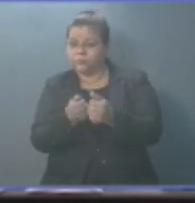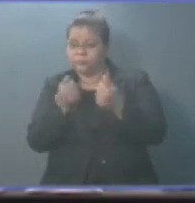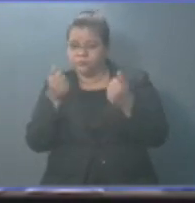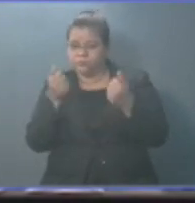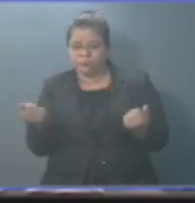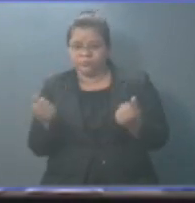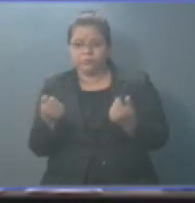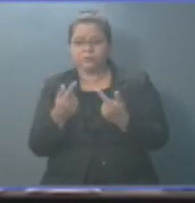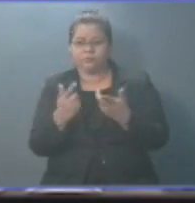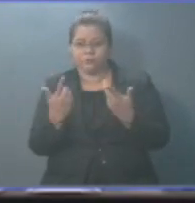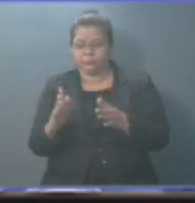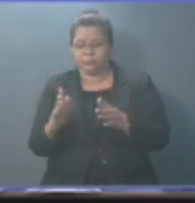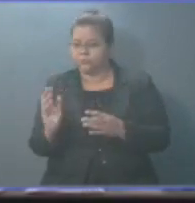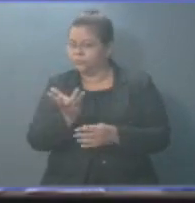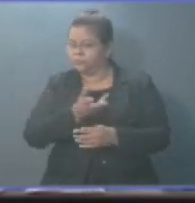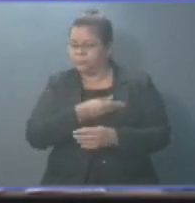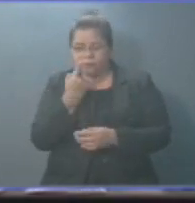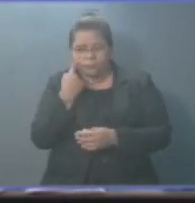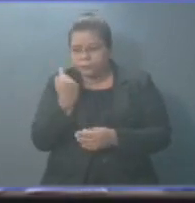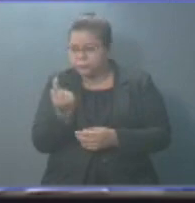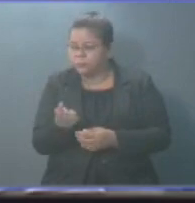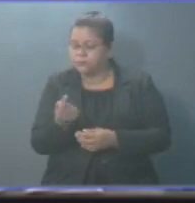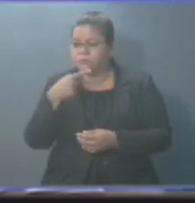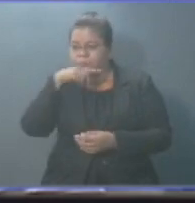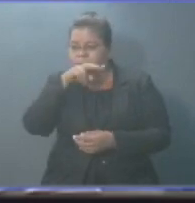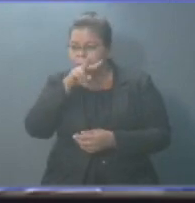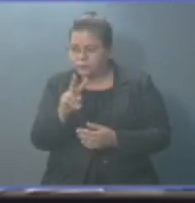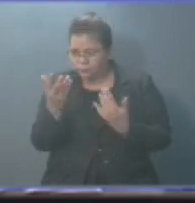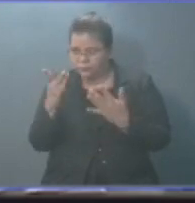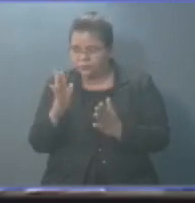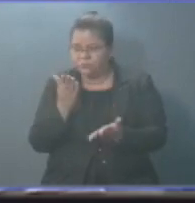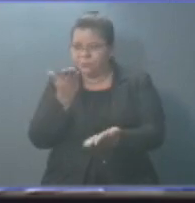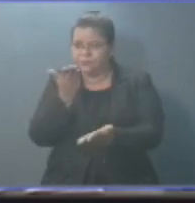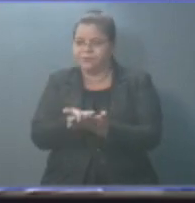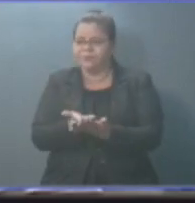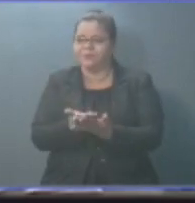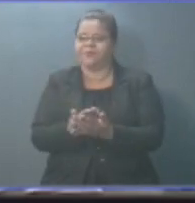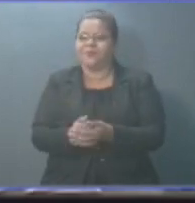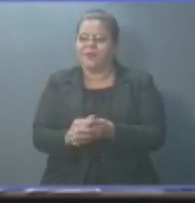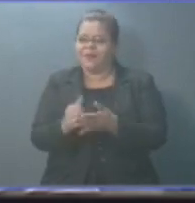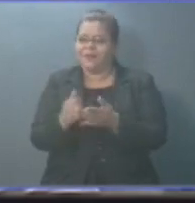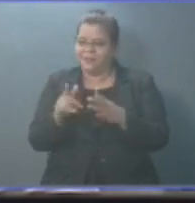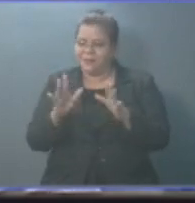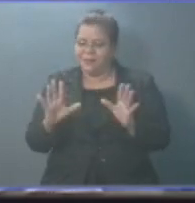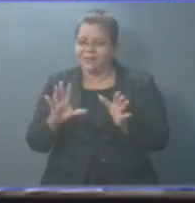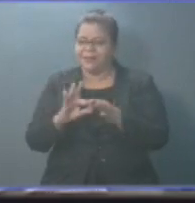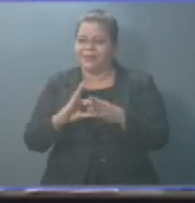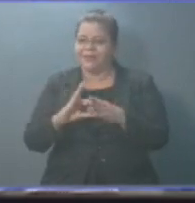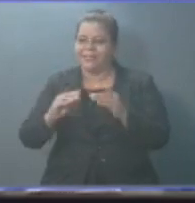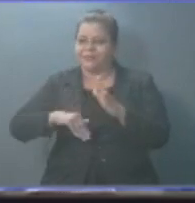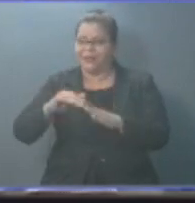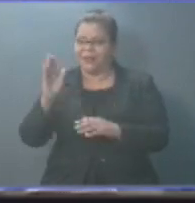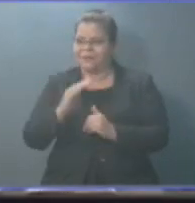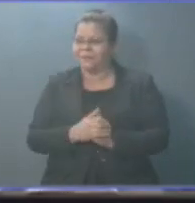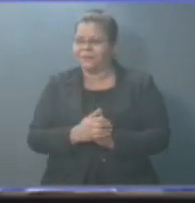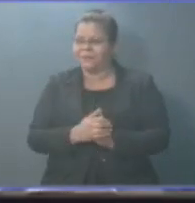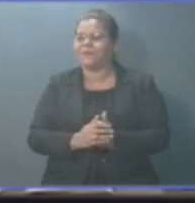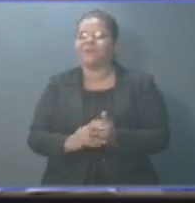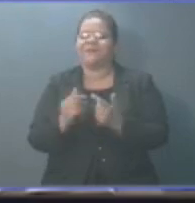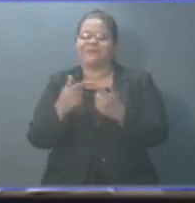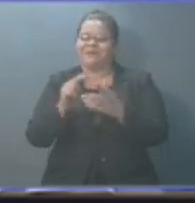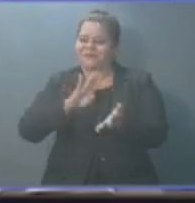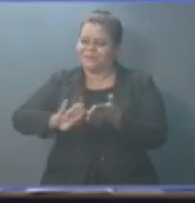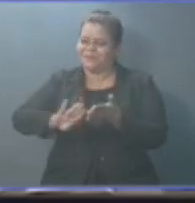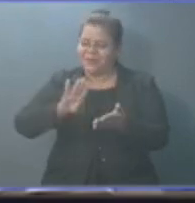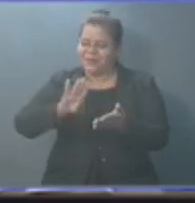en qué se está invirtiendo. El FMLN propuso que estos 40 millones de dólares fueran redefinidos al tema del pago